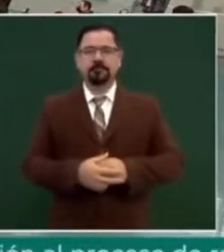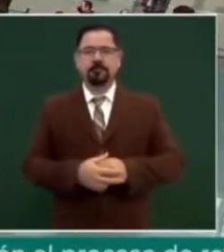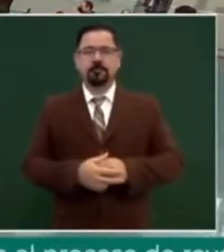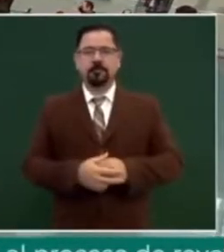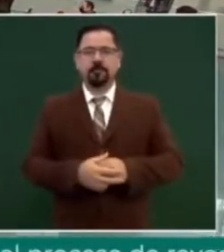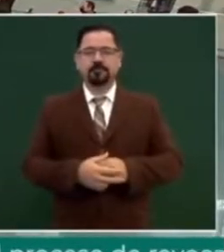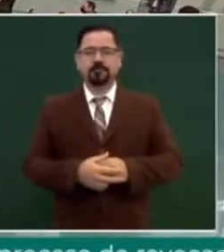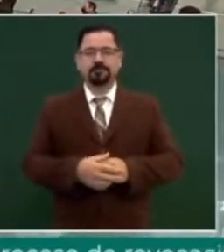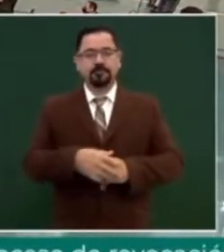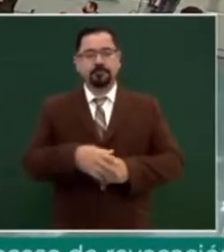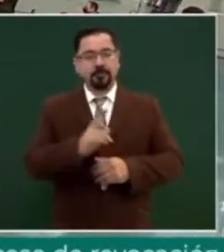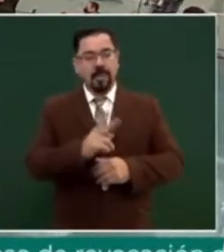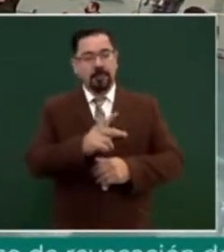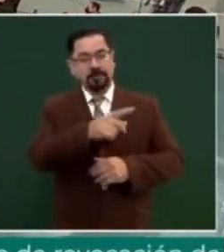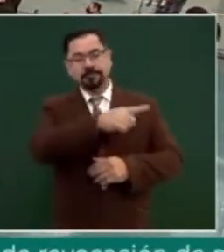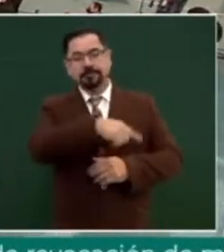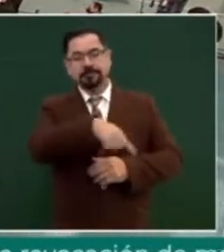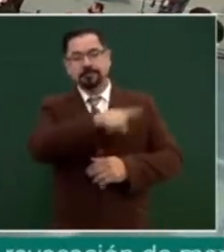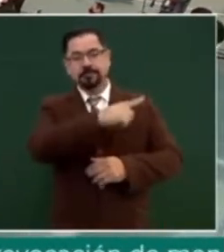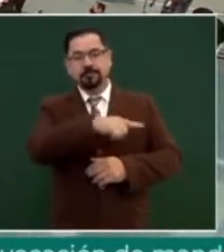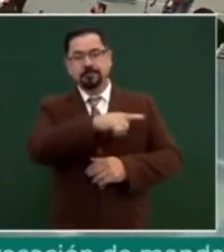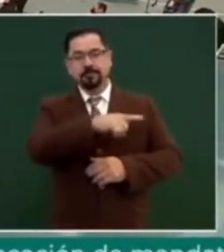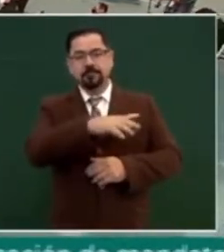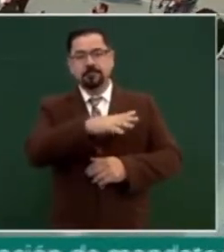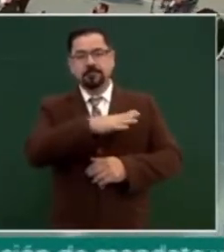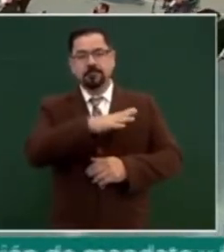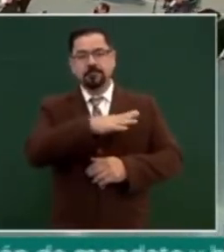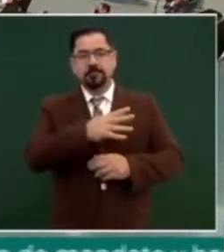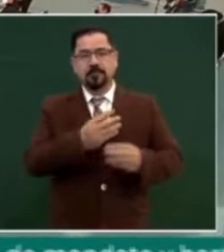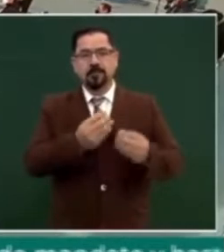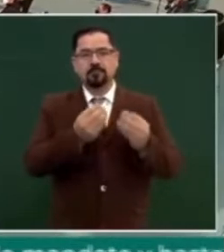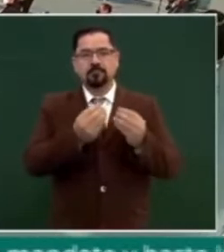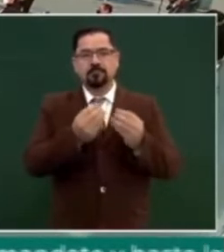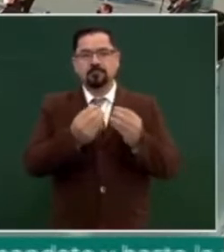tenían muchas agarraderas